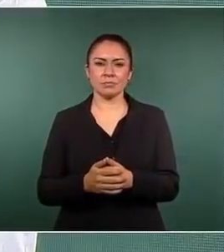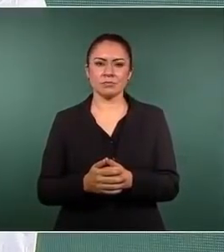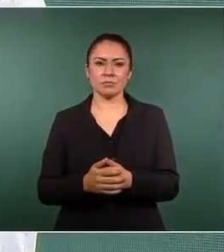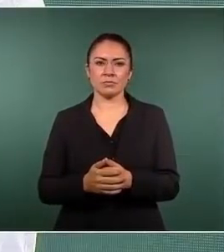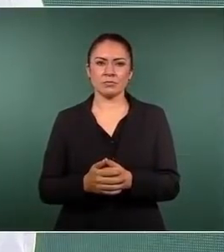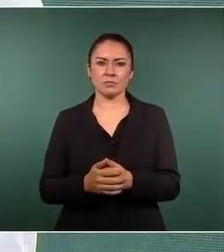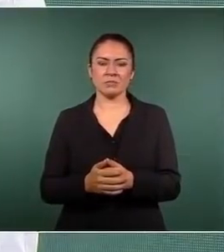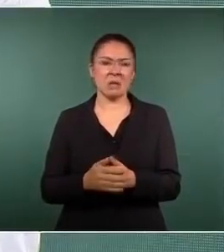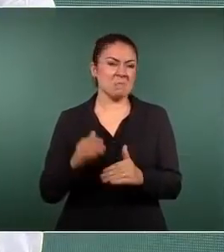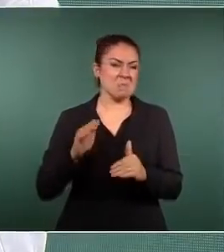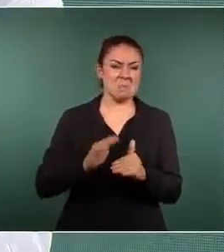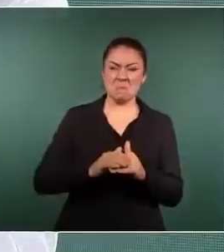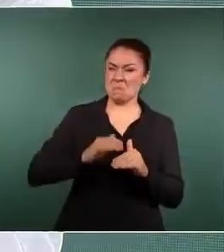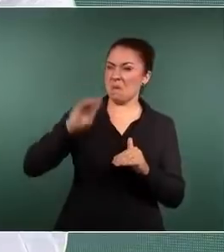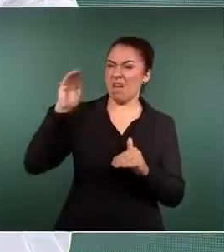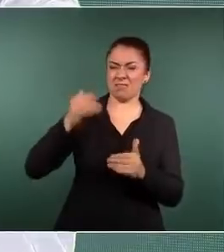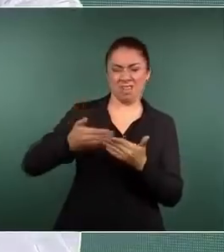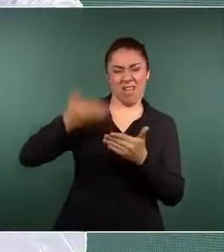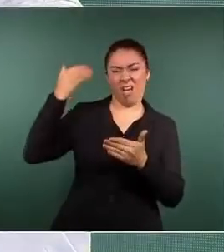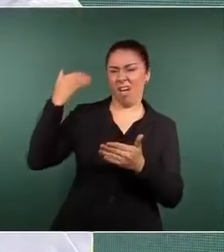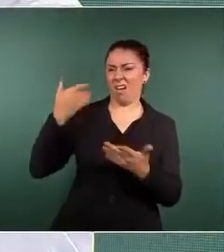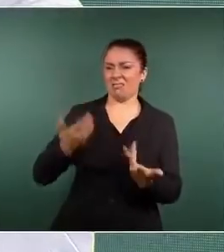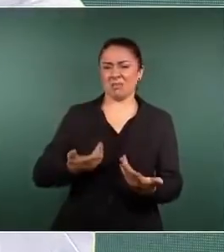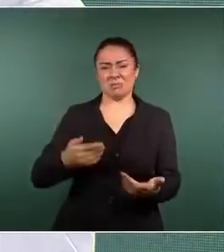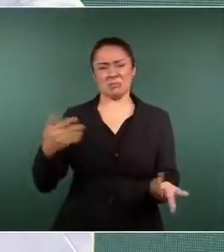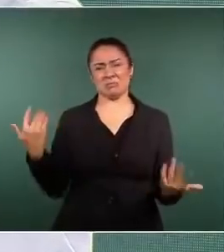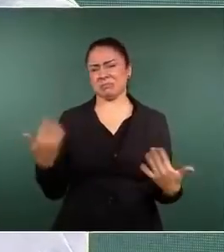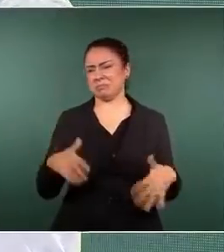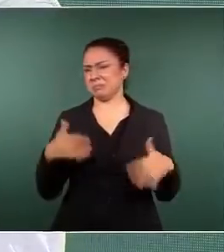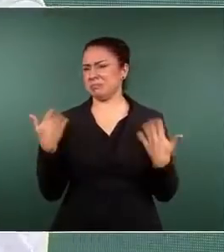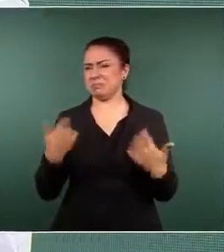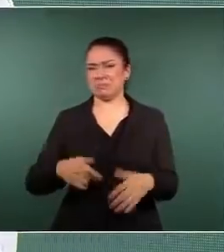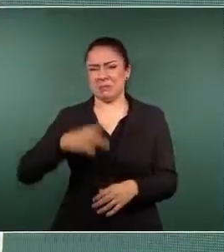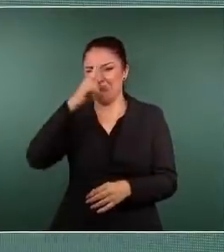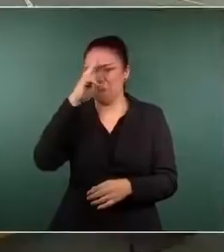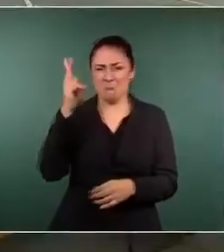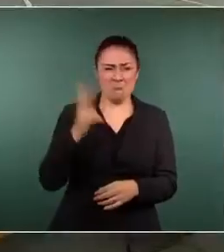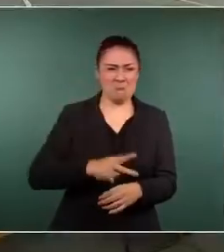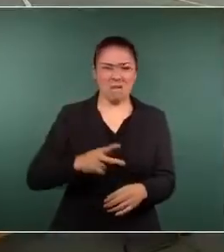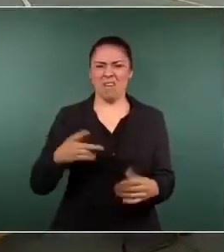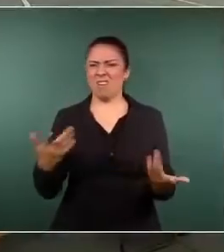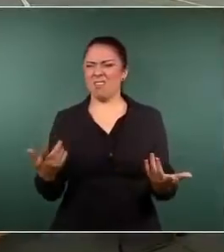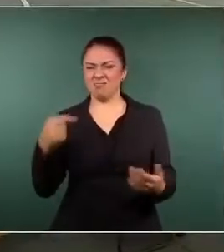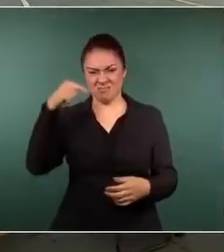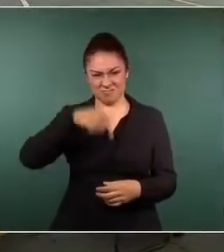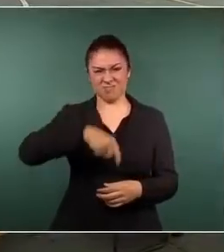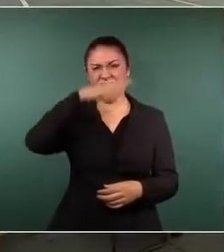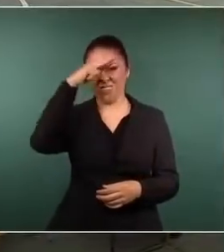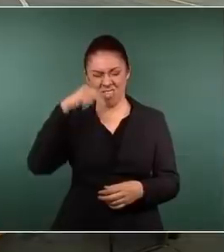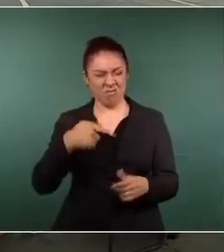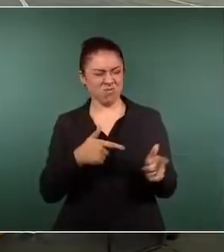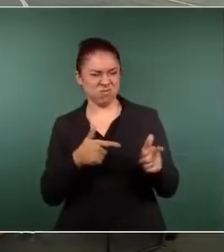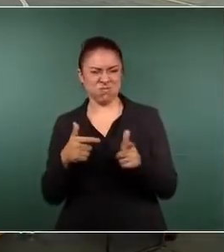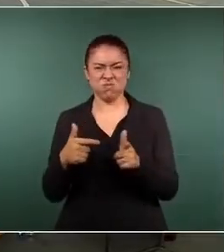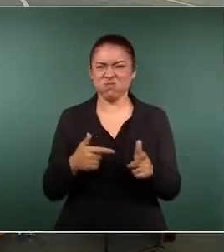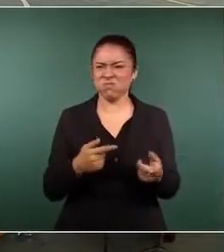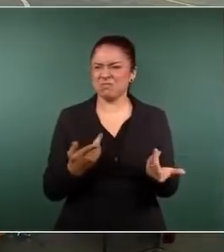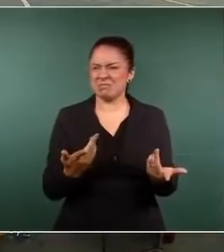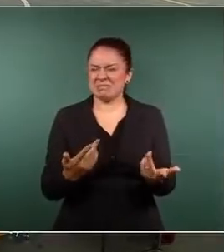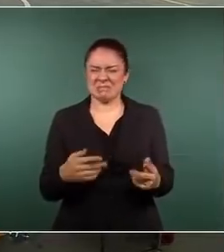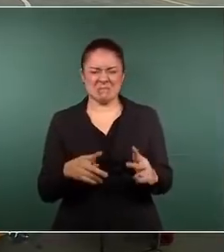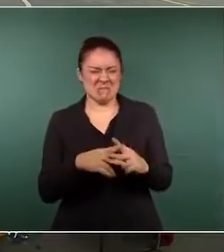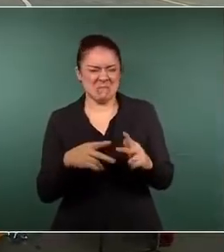la violencia su apogeo aquí en nayarit me tocó